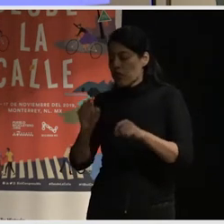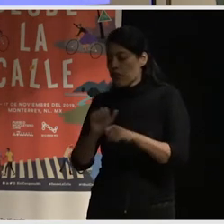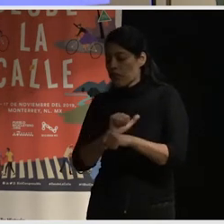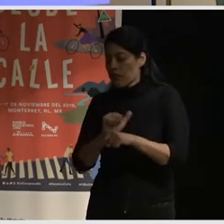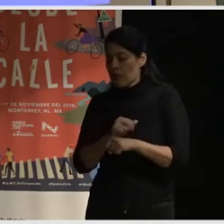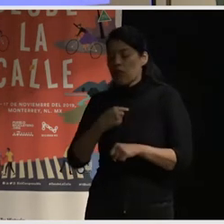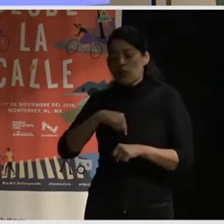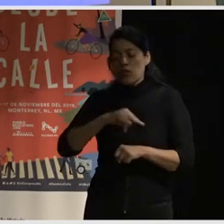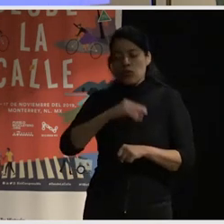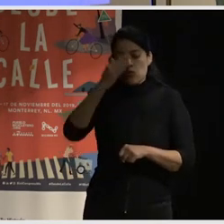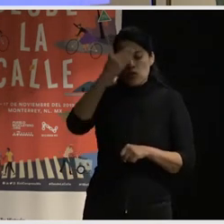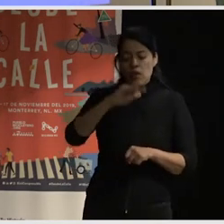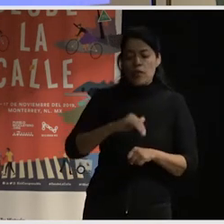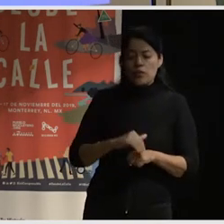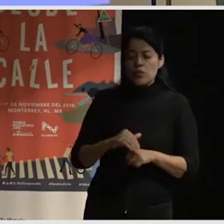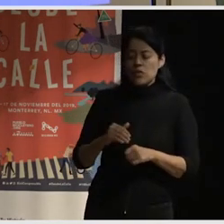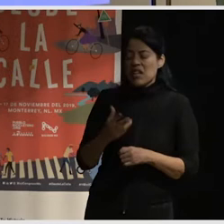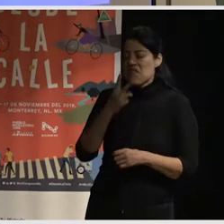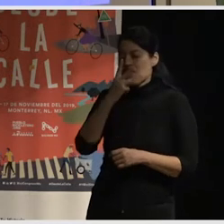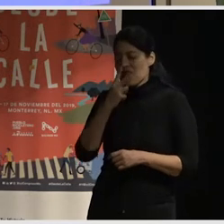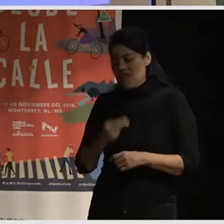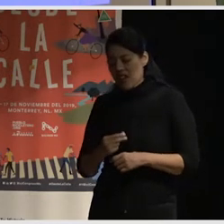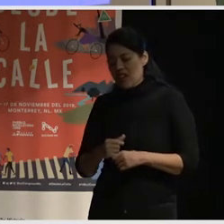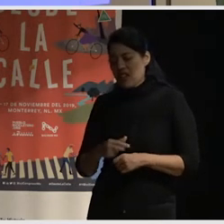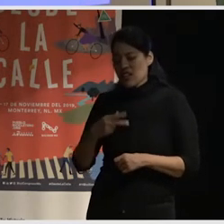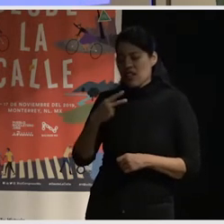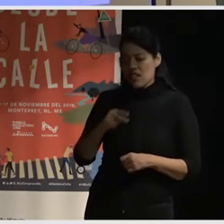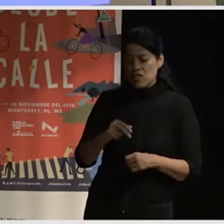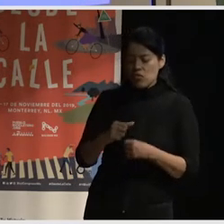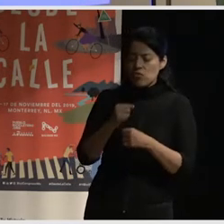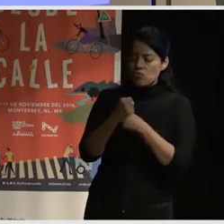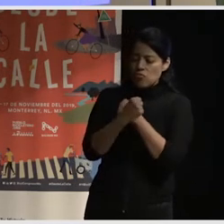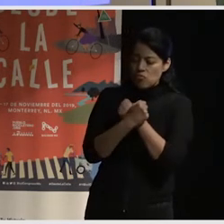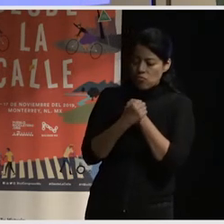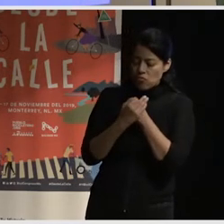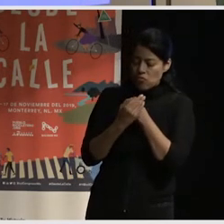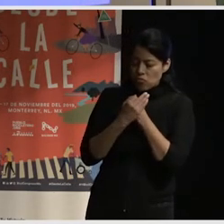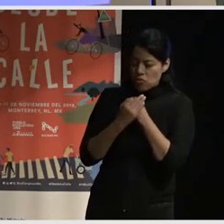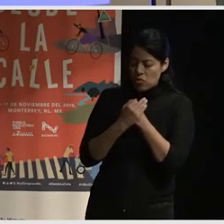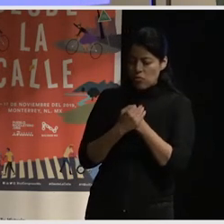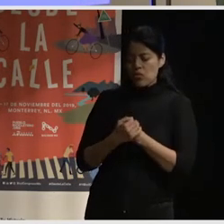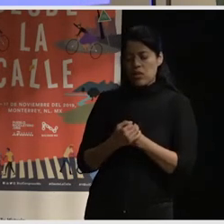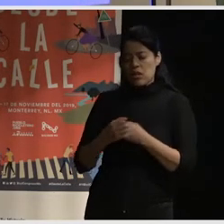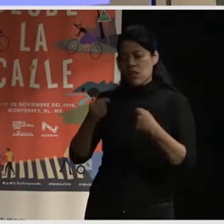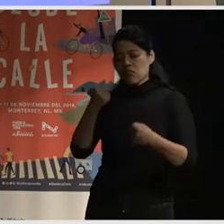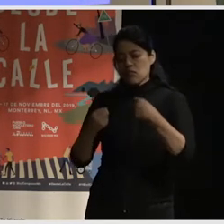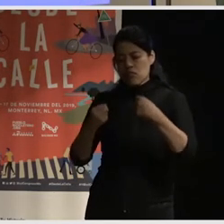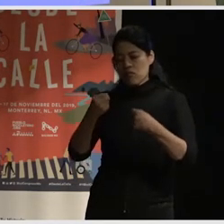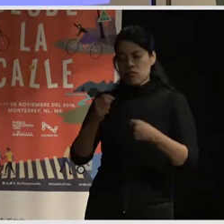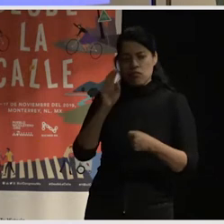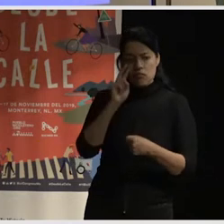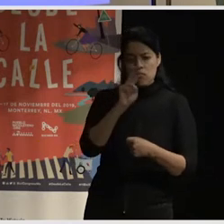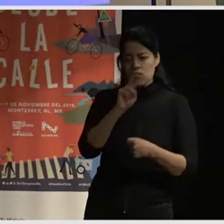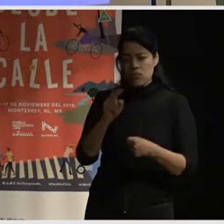sí podemos saber sabemos que son muy deficientes en sus condiciones de seguridad vehicular en sus condiciones del control de emisiones